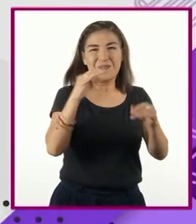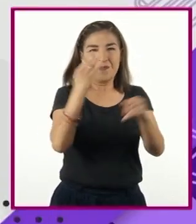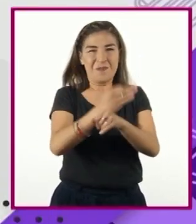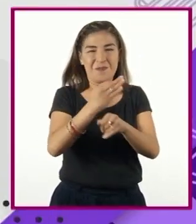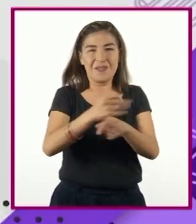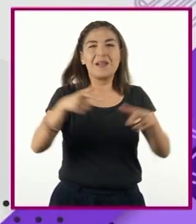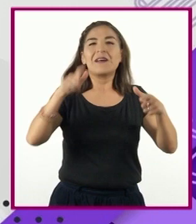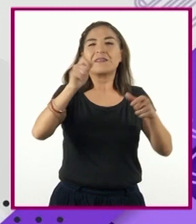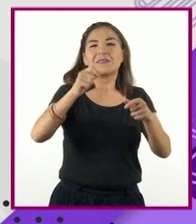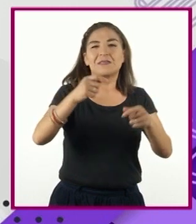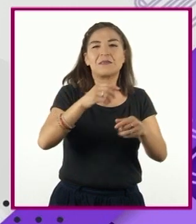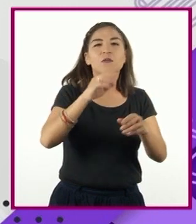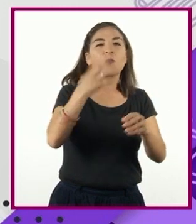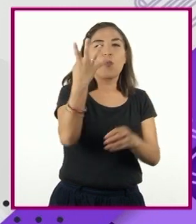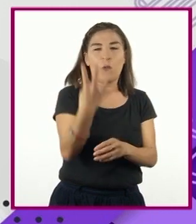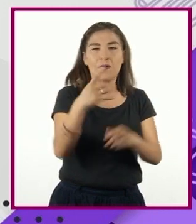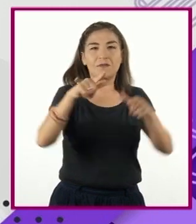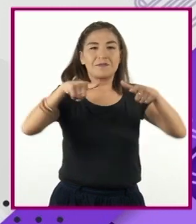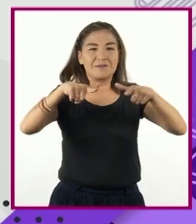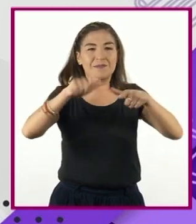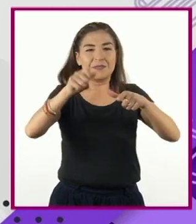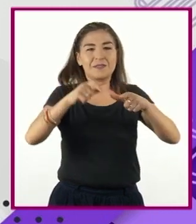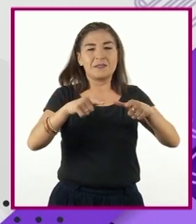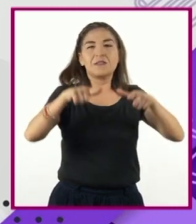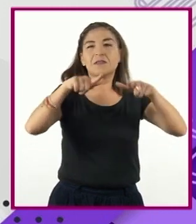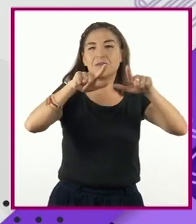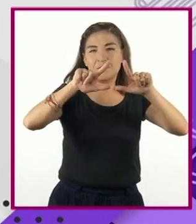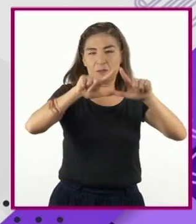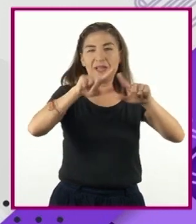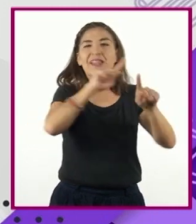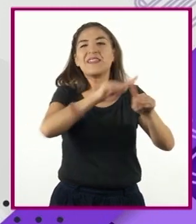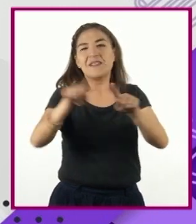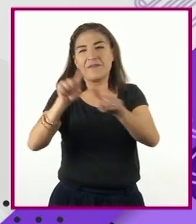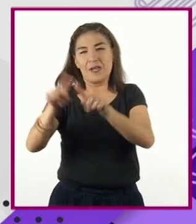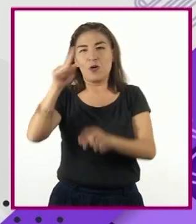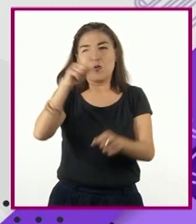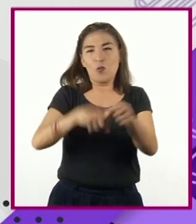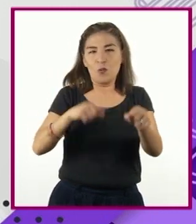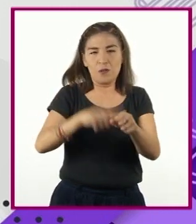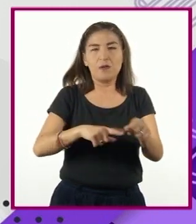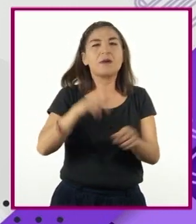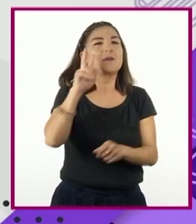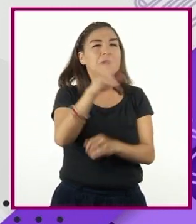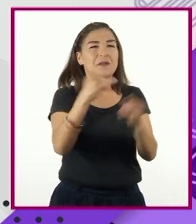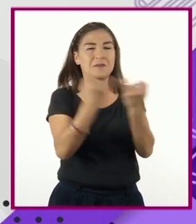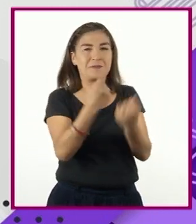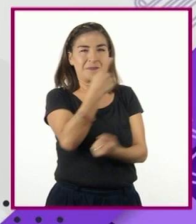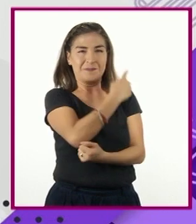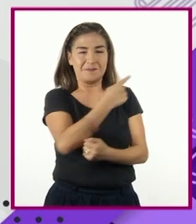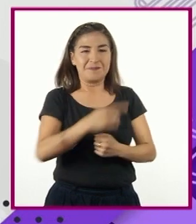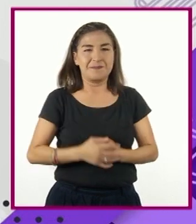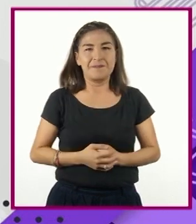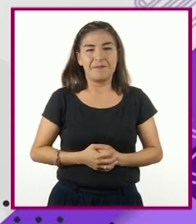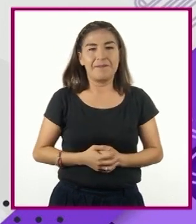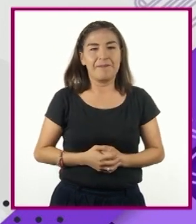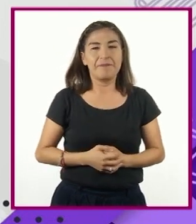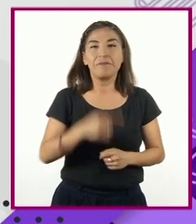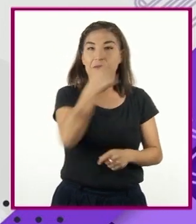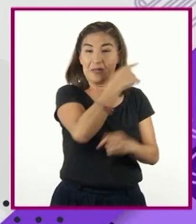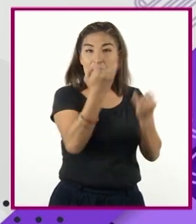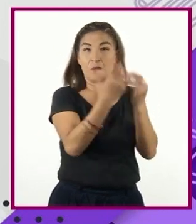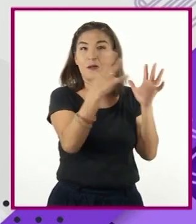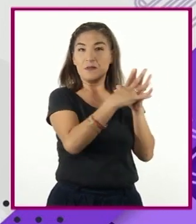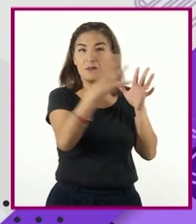gráfico, elaboren 4 triángulos de diferente color. Colóquenlos de la siguiente manera. Si